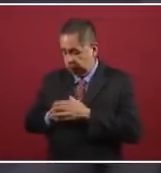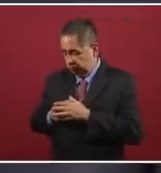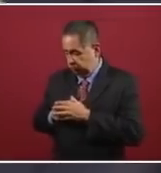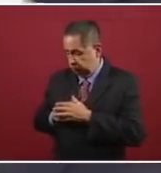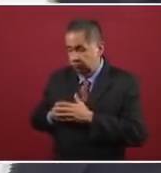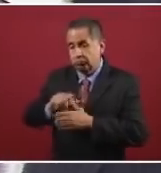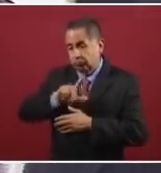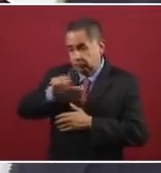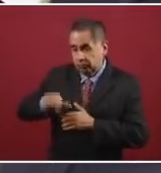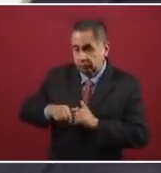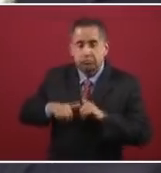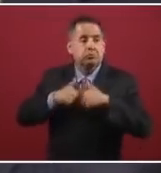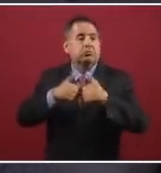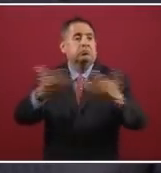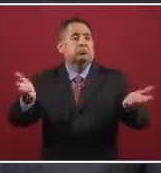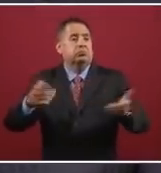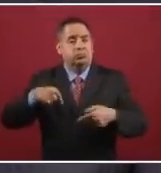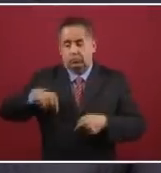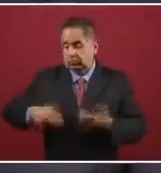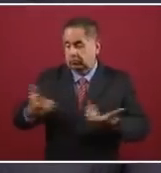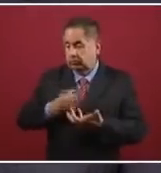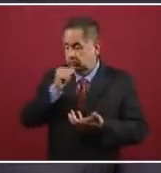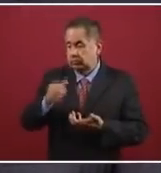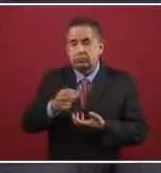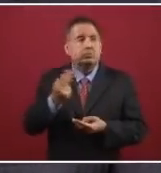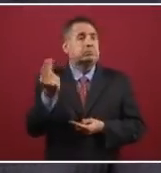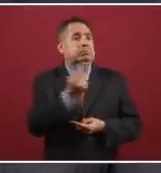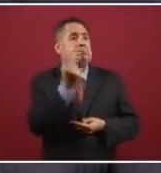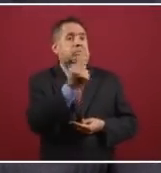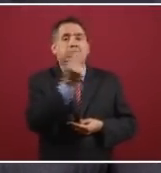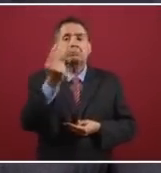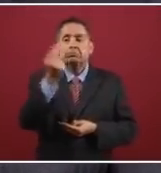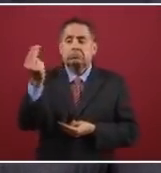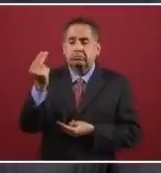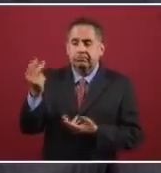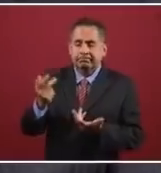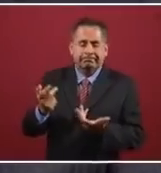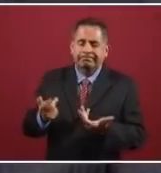abierta, y nos volvimos dependientes.